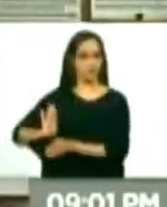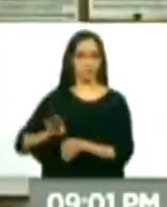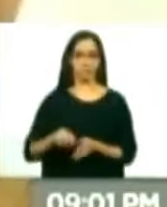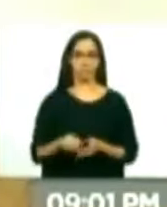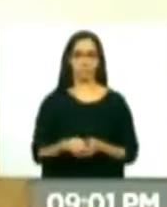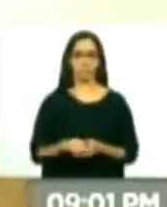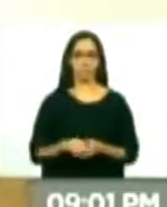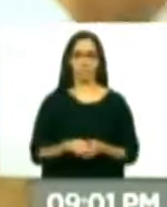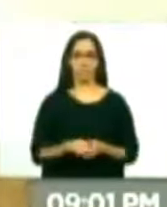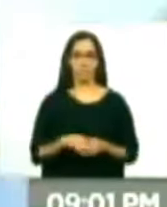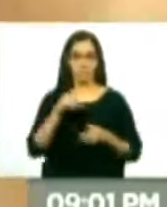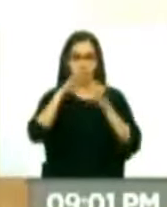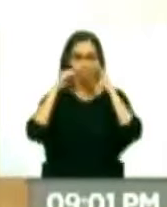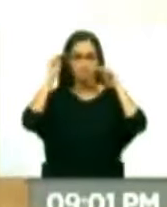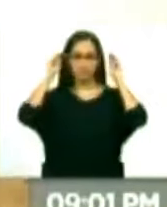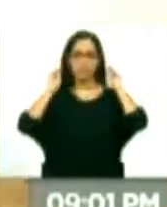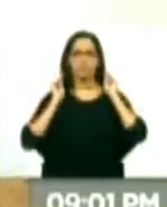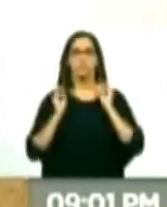María Corina Machado.